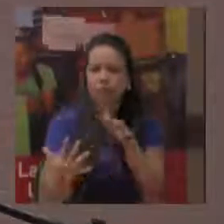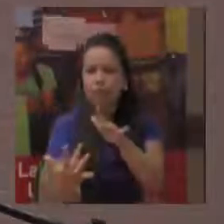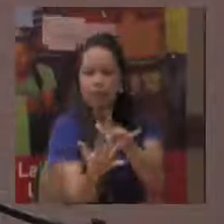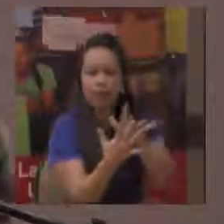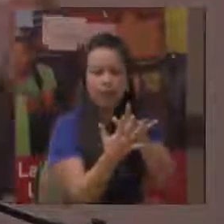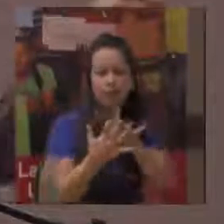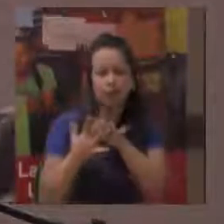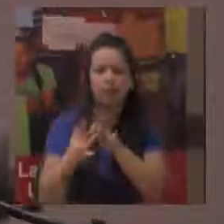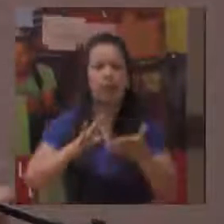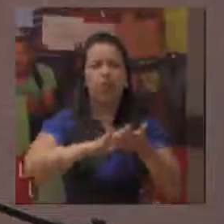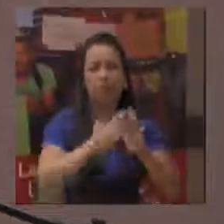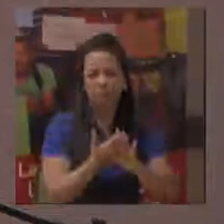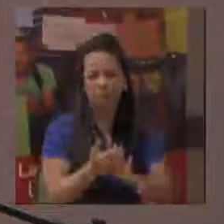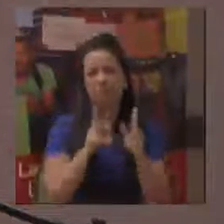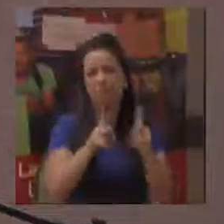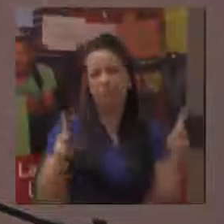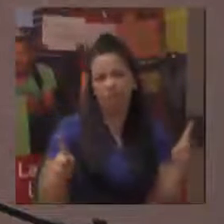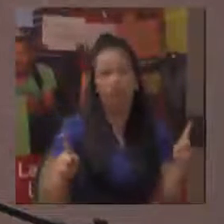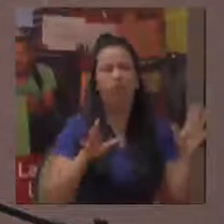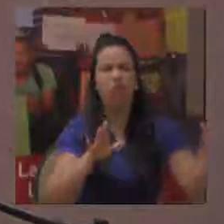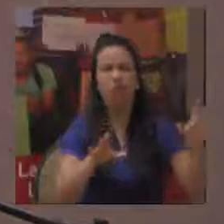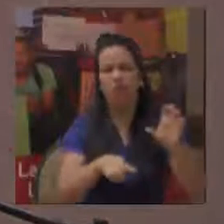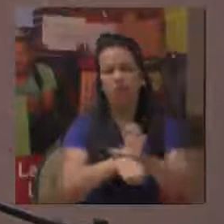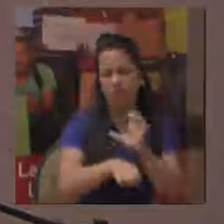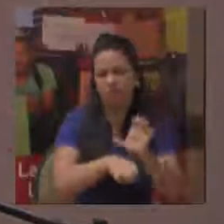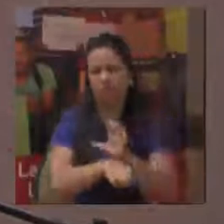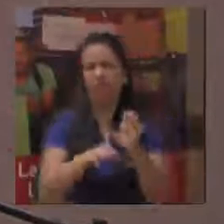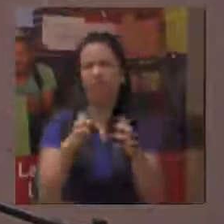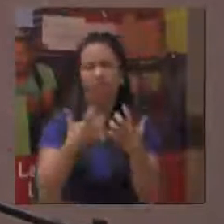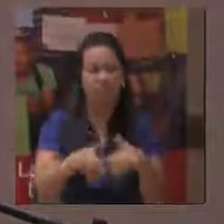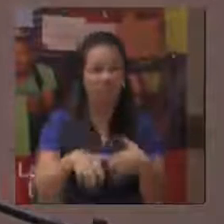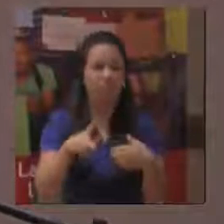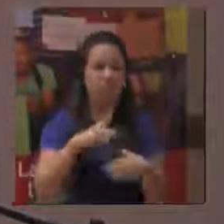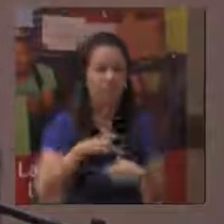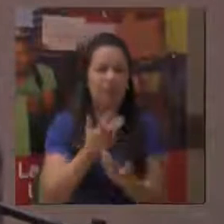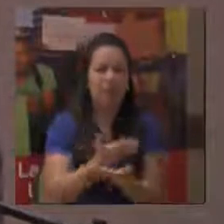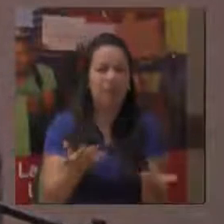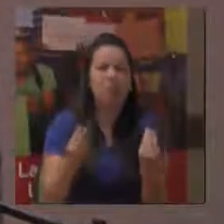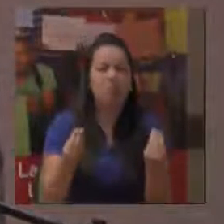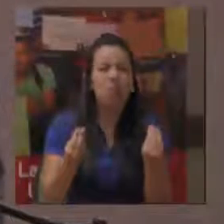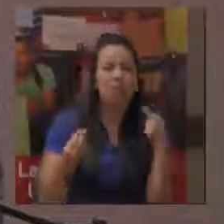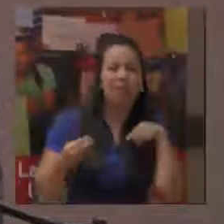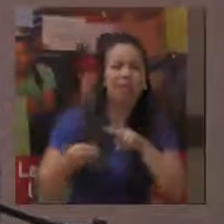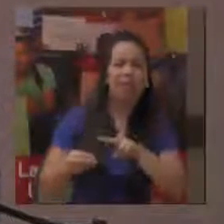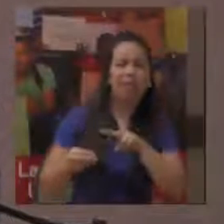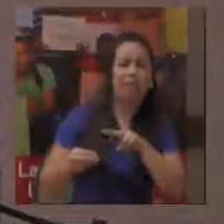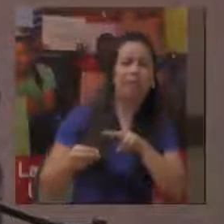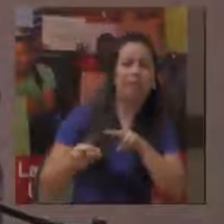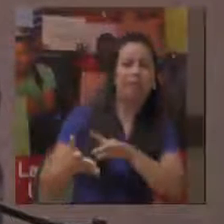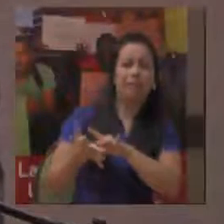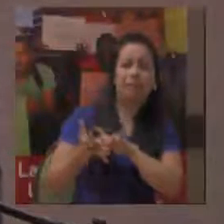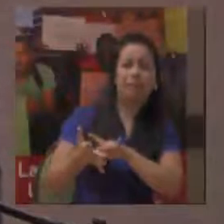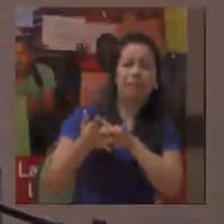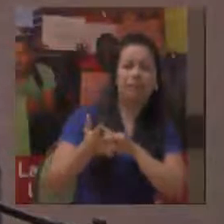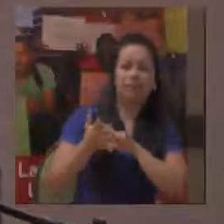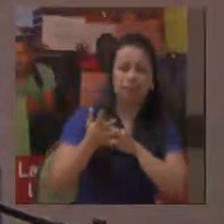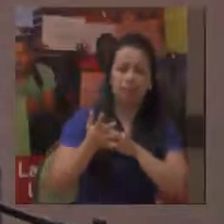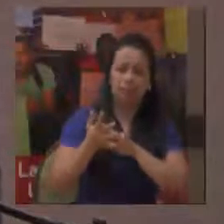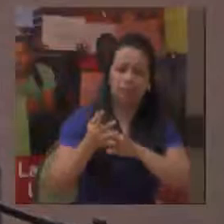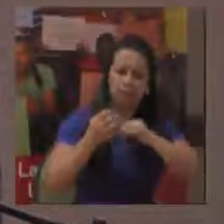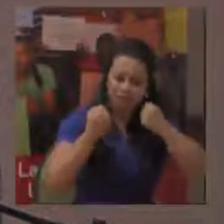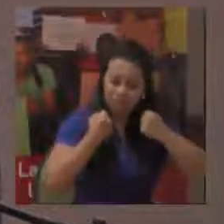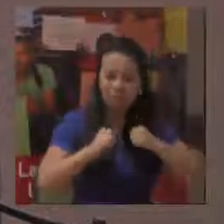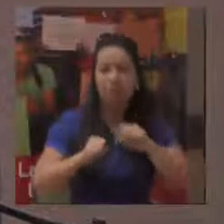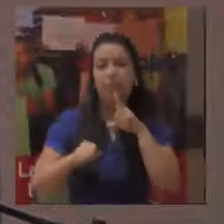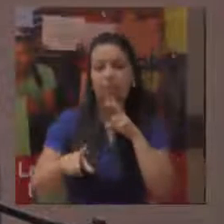a la comunidad, a los actores privados. ¿Por qué? Porque sabemos que la estigmatización sigue siendo uno de los principales retos de esta